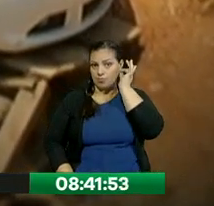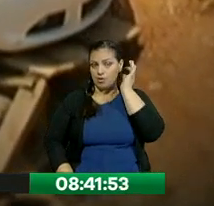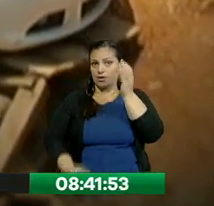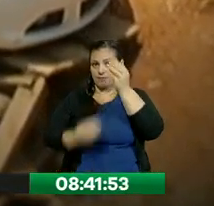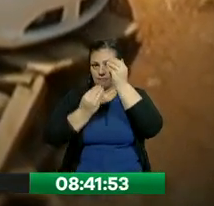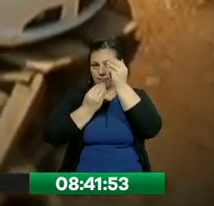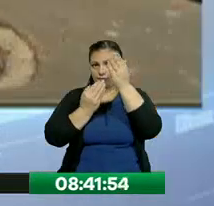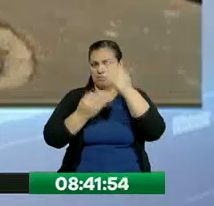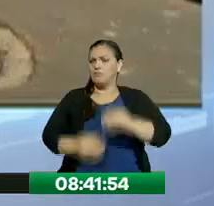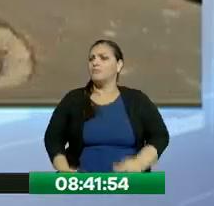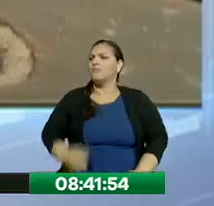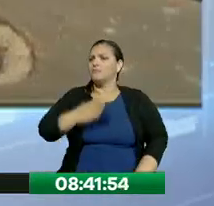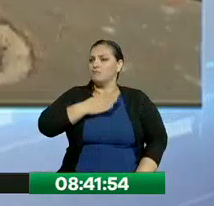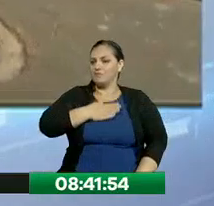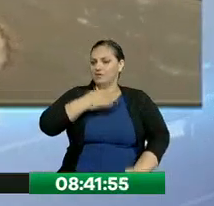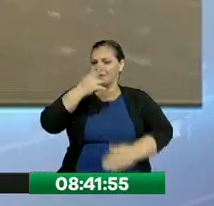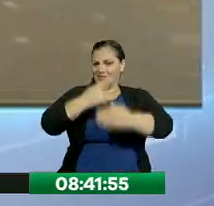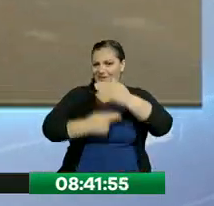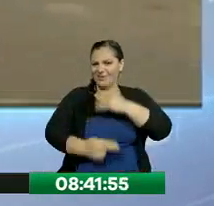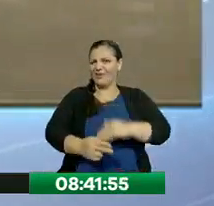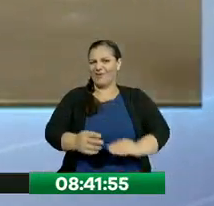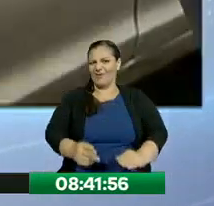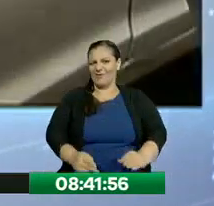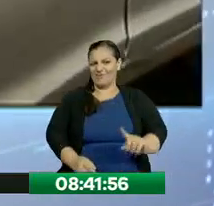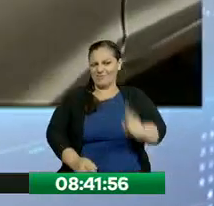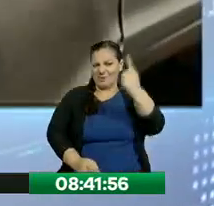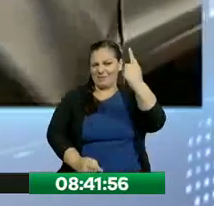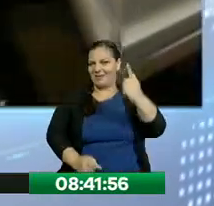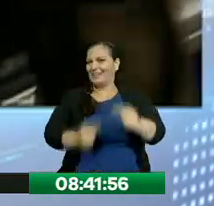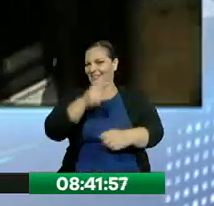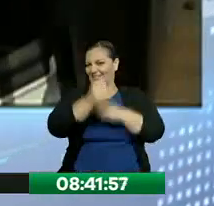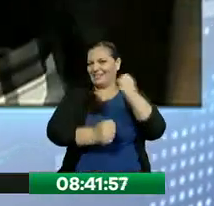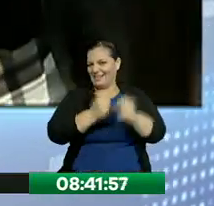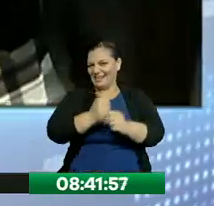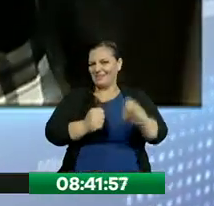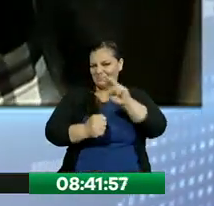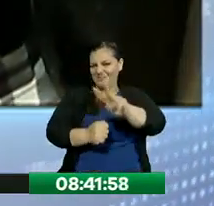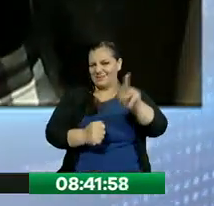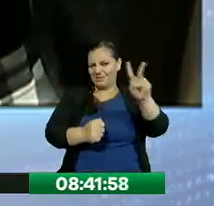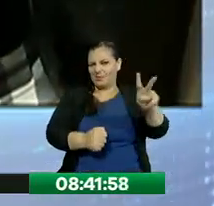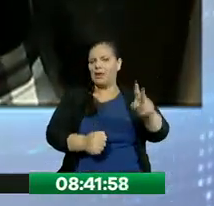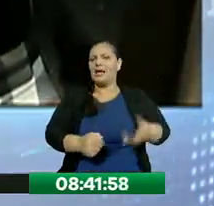él iba saliendo con el plato de comida y un vaso de cola y el plato lo chispeó por allá.